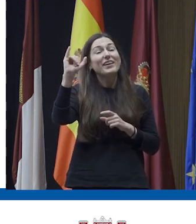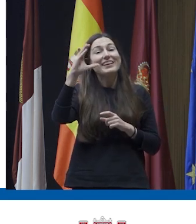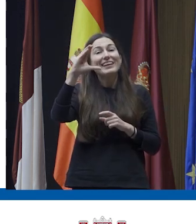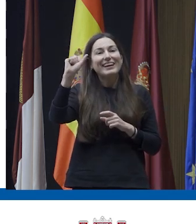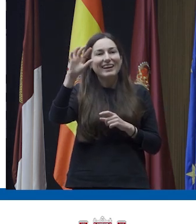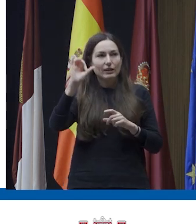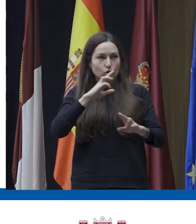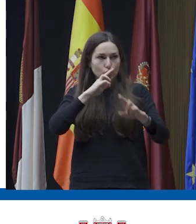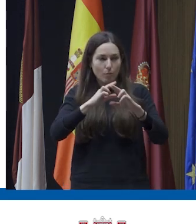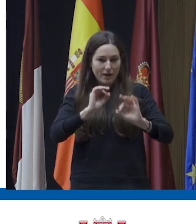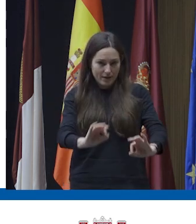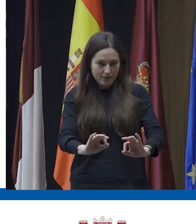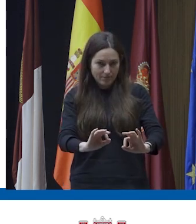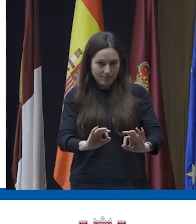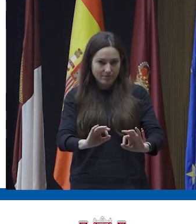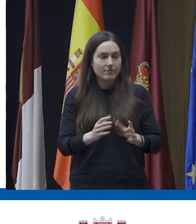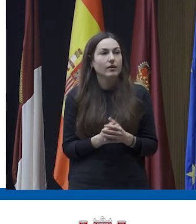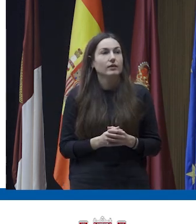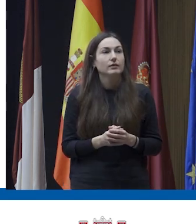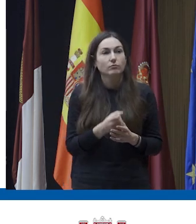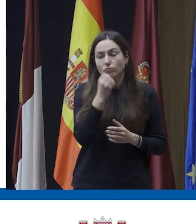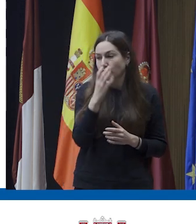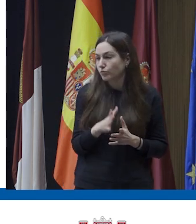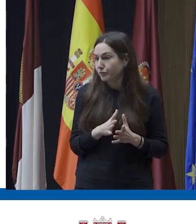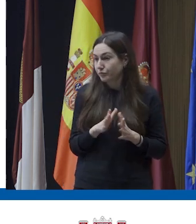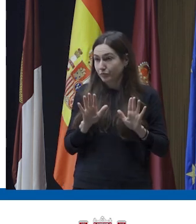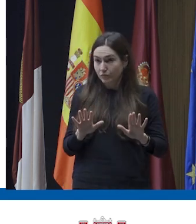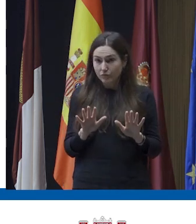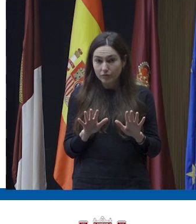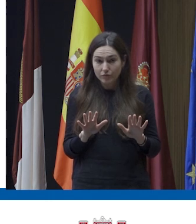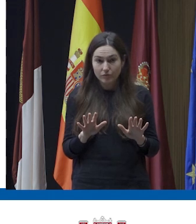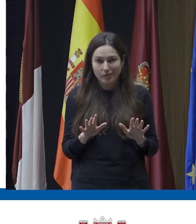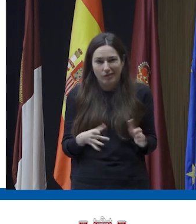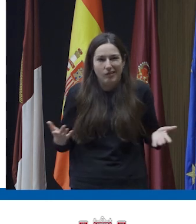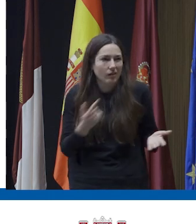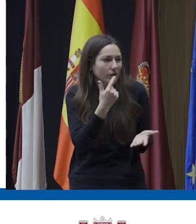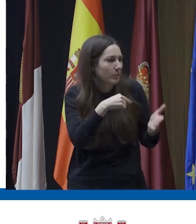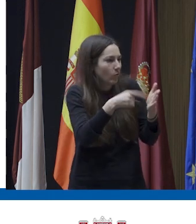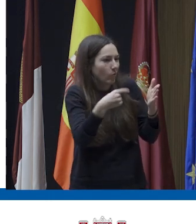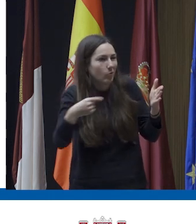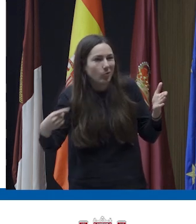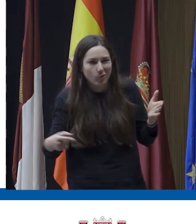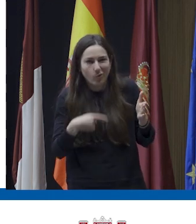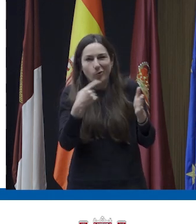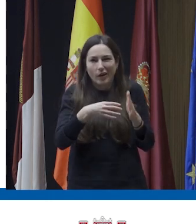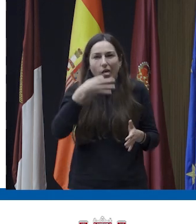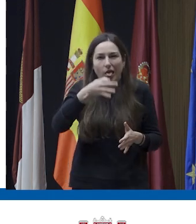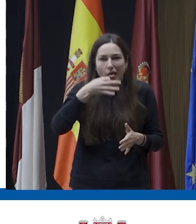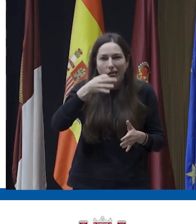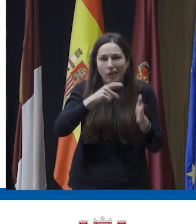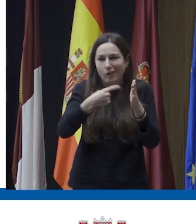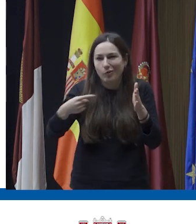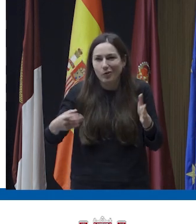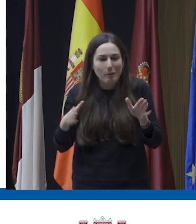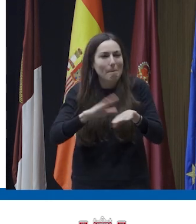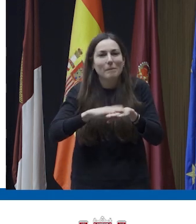regular. Y bueno, pues entonces, todo este rollo, ¿para qué? Entonces, bueno,